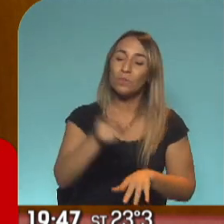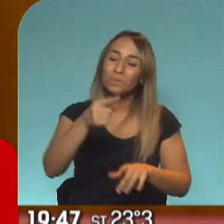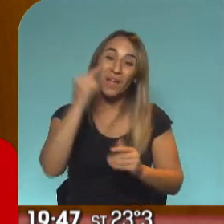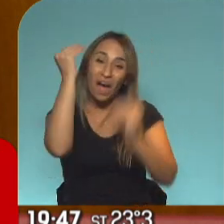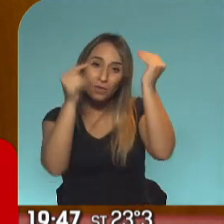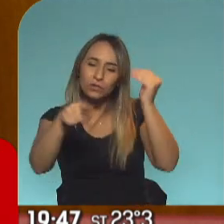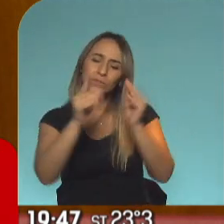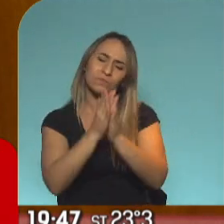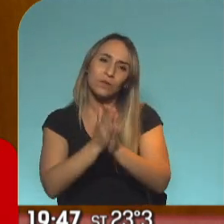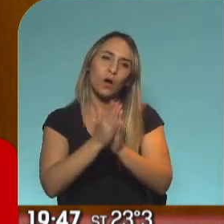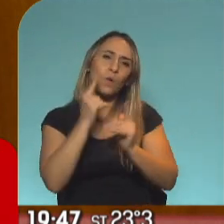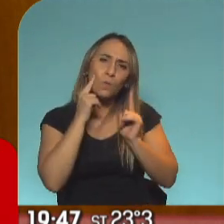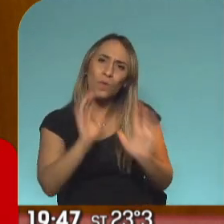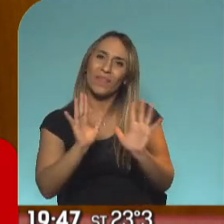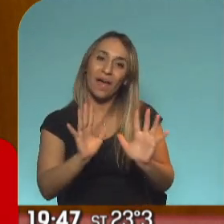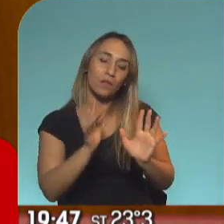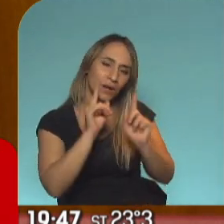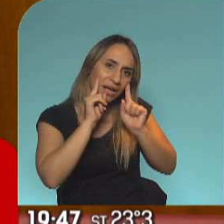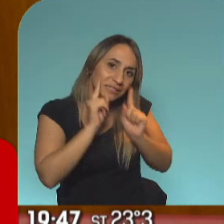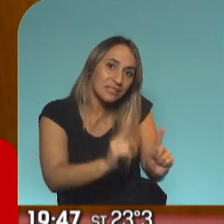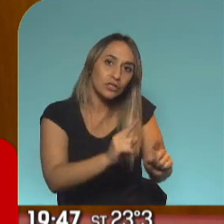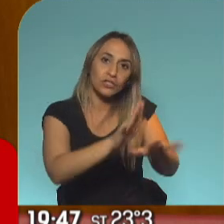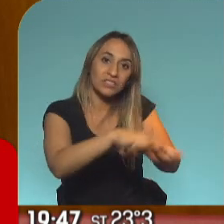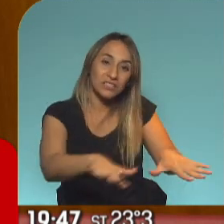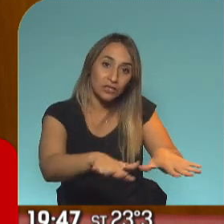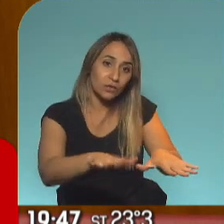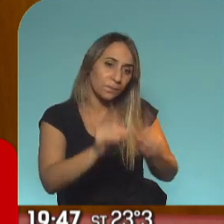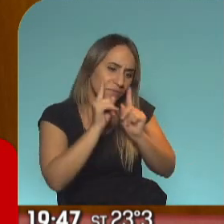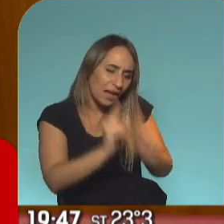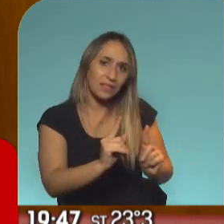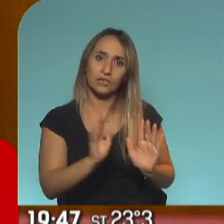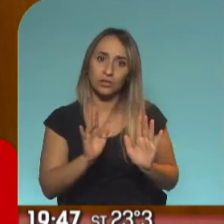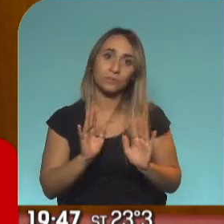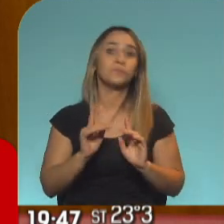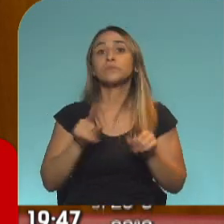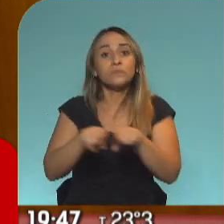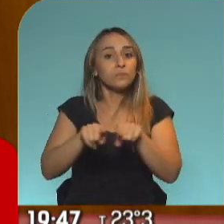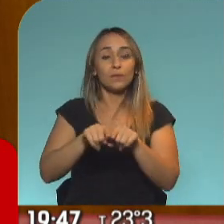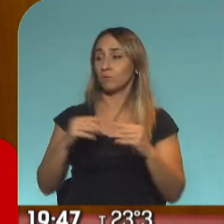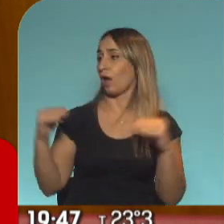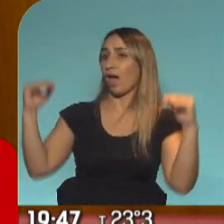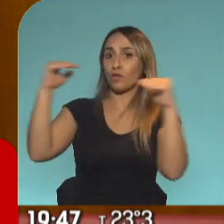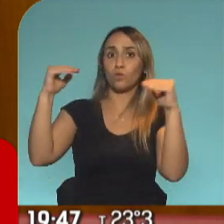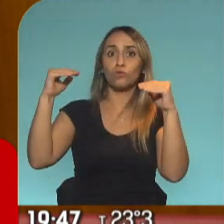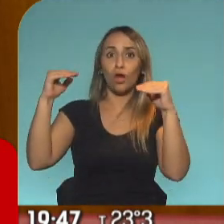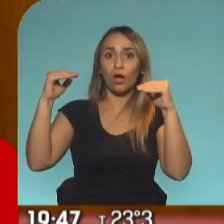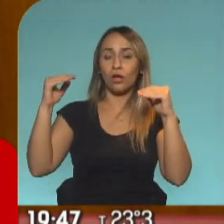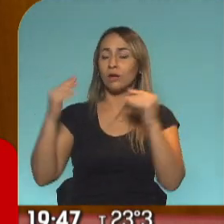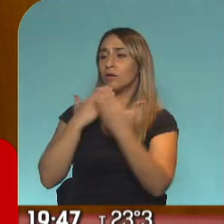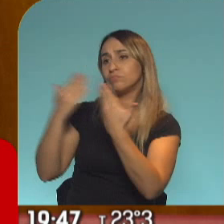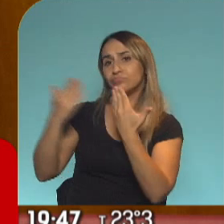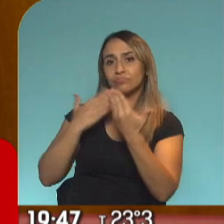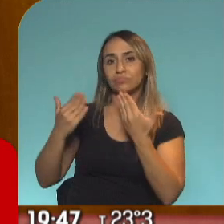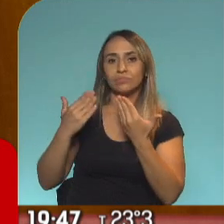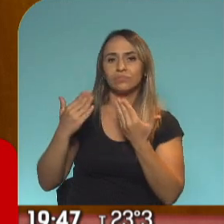de escuchar a nuestros hijos. Y cuando uno también, cuando se cuenta con un par, con un adulto, ya no